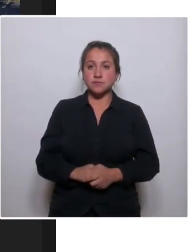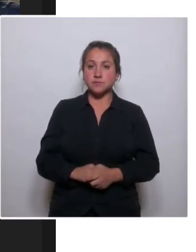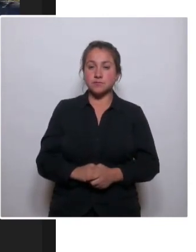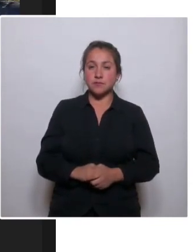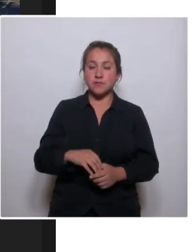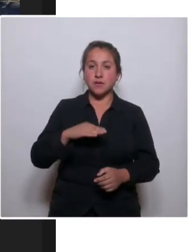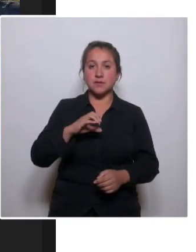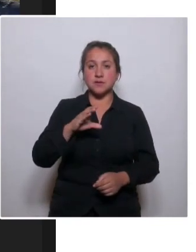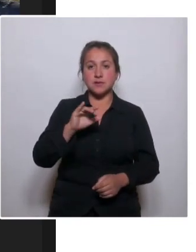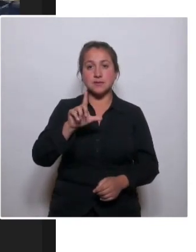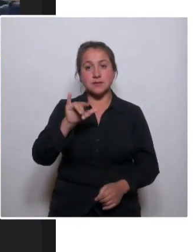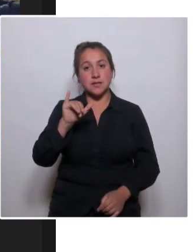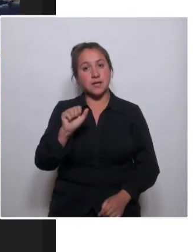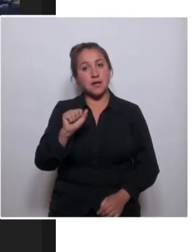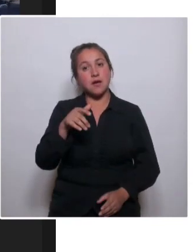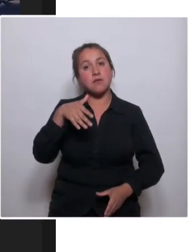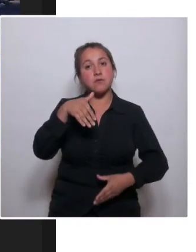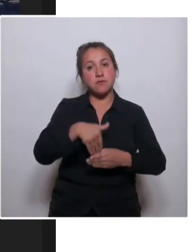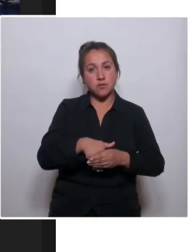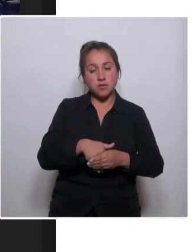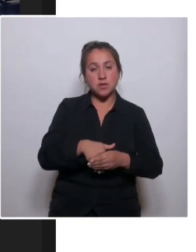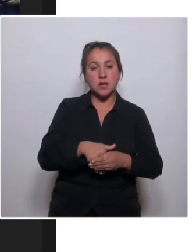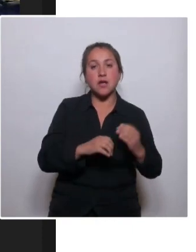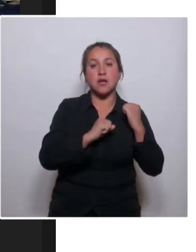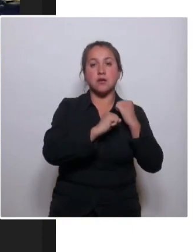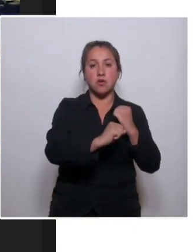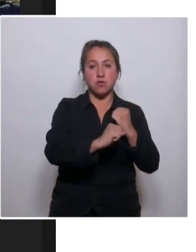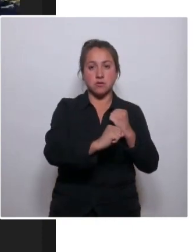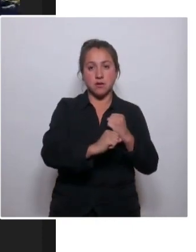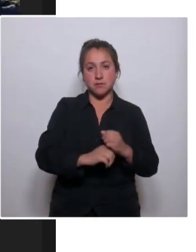Convencional Cecilia Uvilla. En contra.